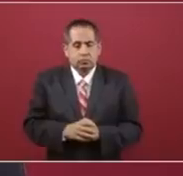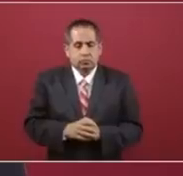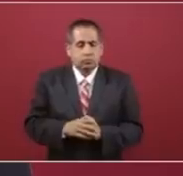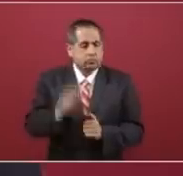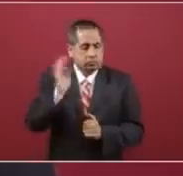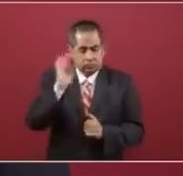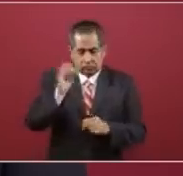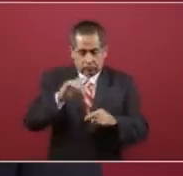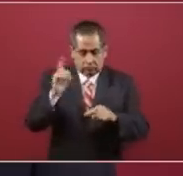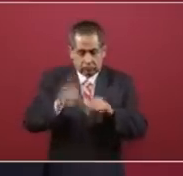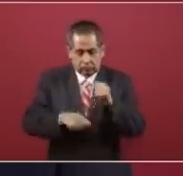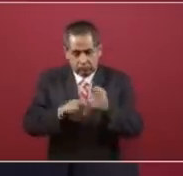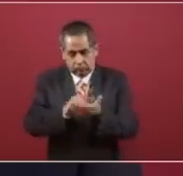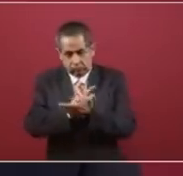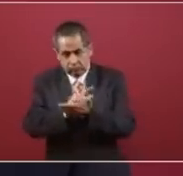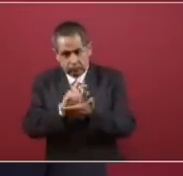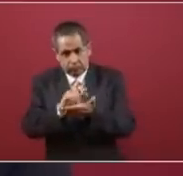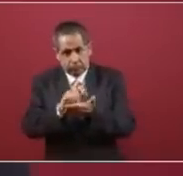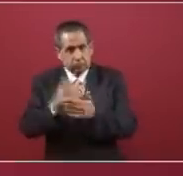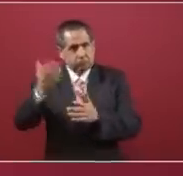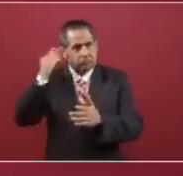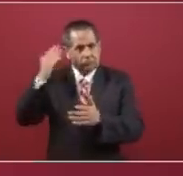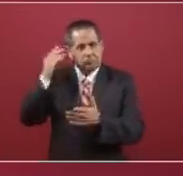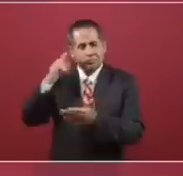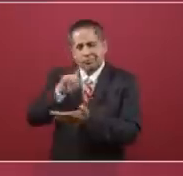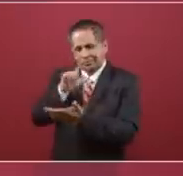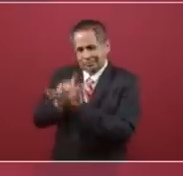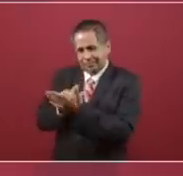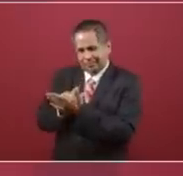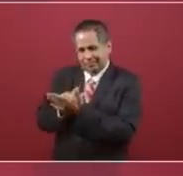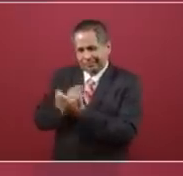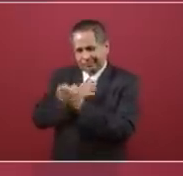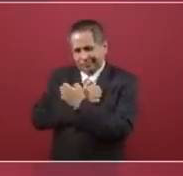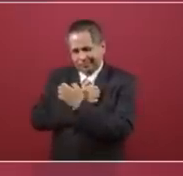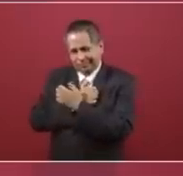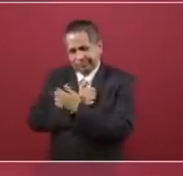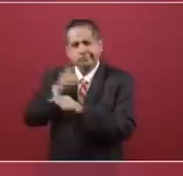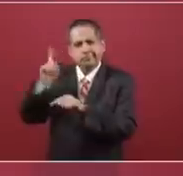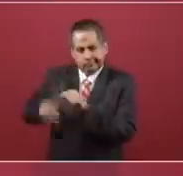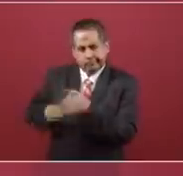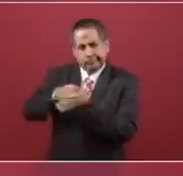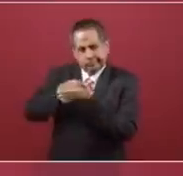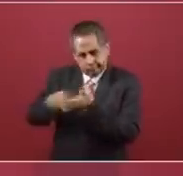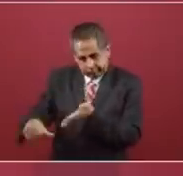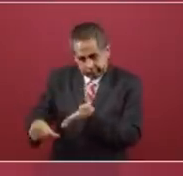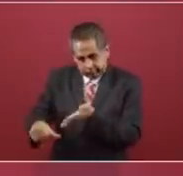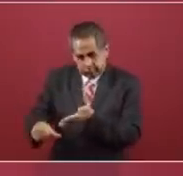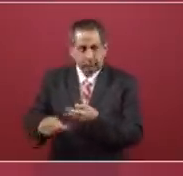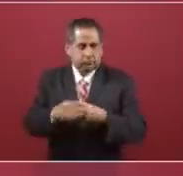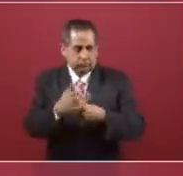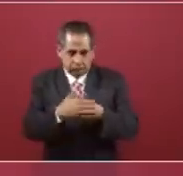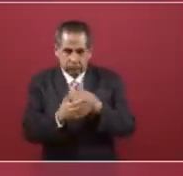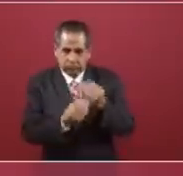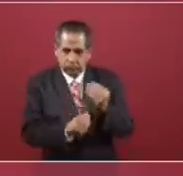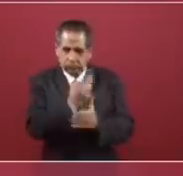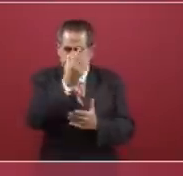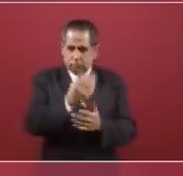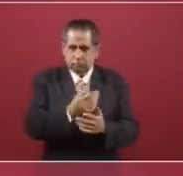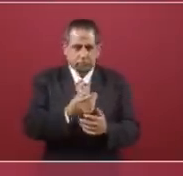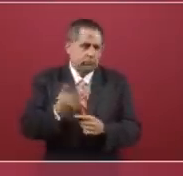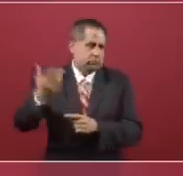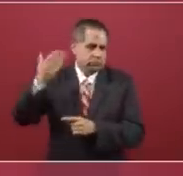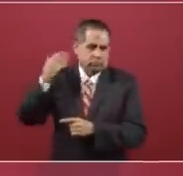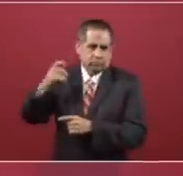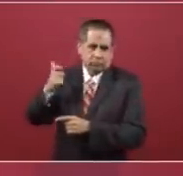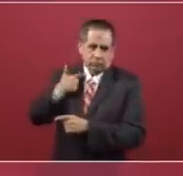abrogue la anterior reforma educativa, que se elimine